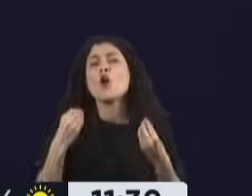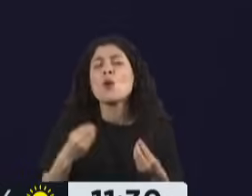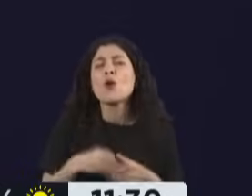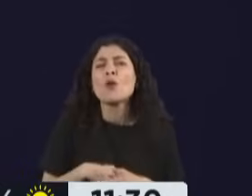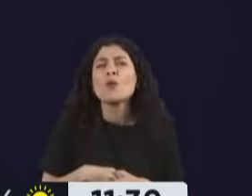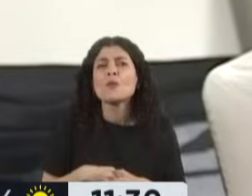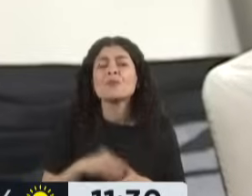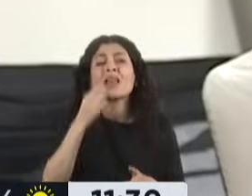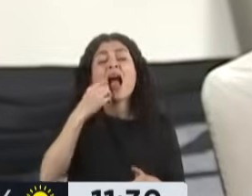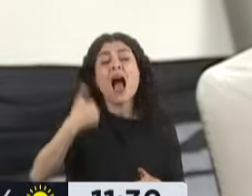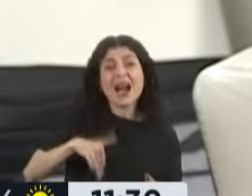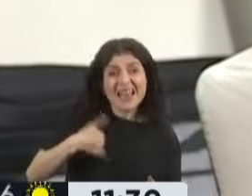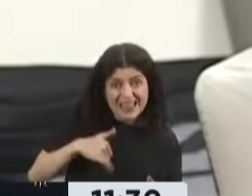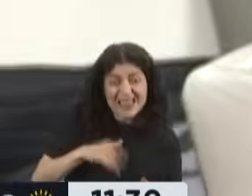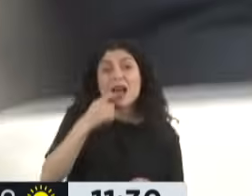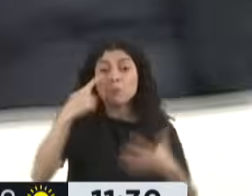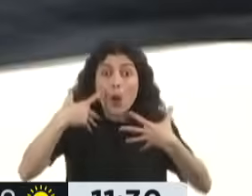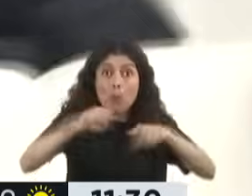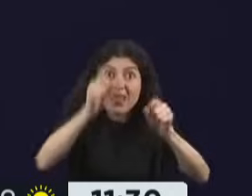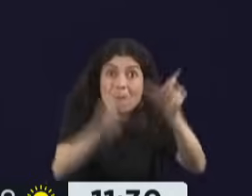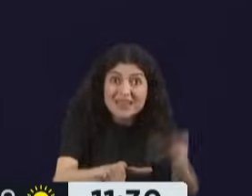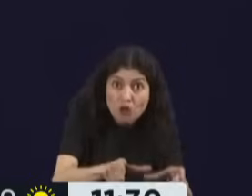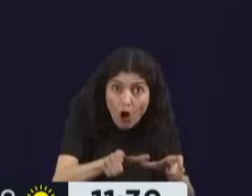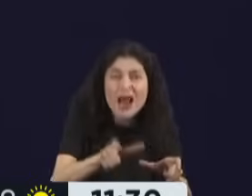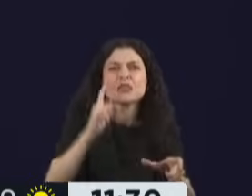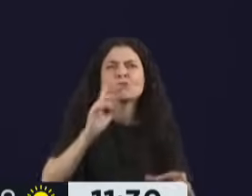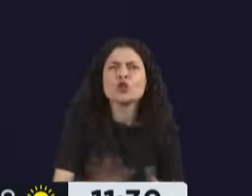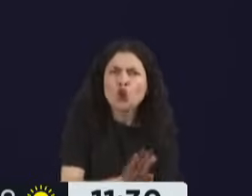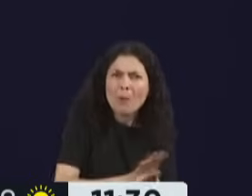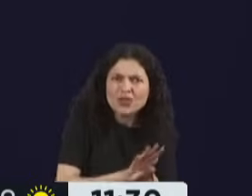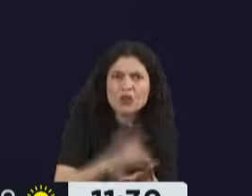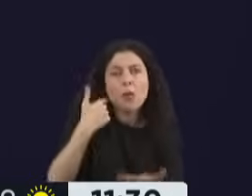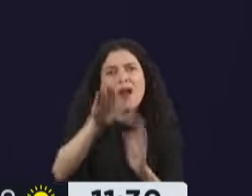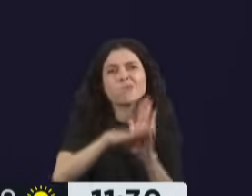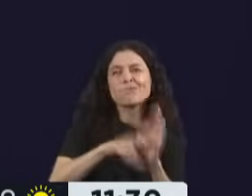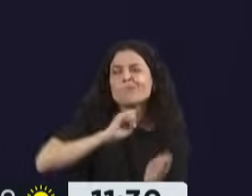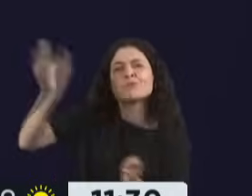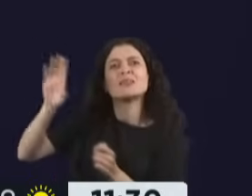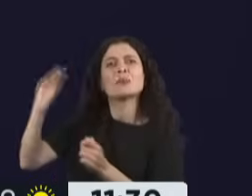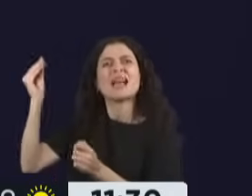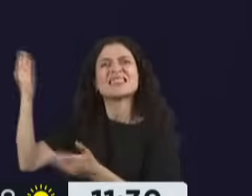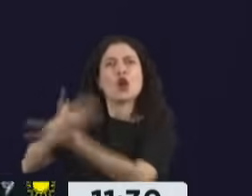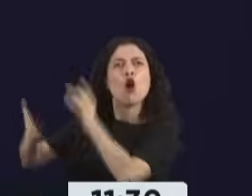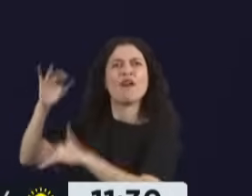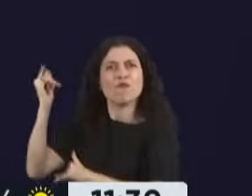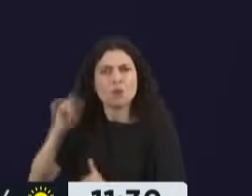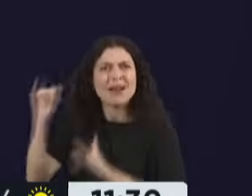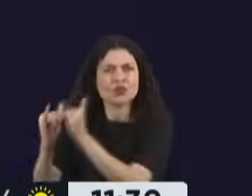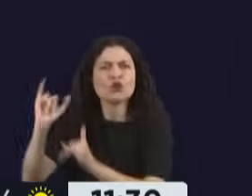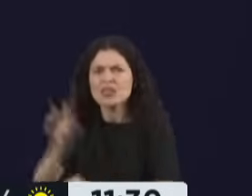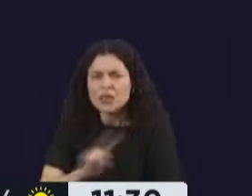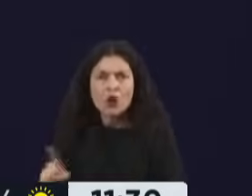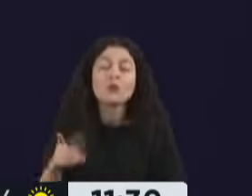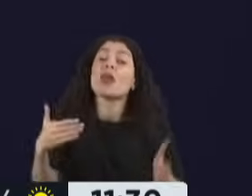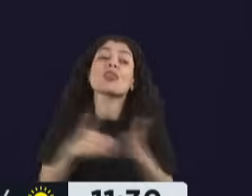¿Cómo? Si Argentina va a pasar la información. Argentina va a hacer todo lo que efectivamente la ley le indique que va a hacer y si